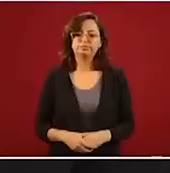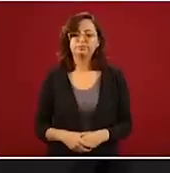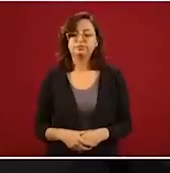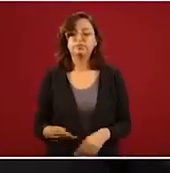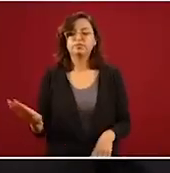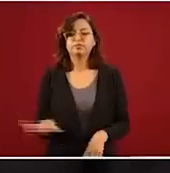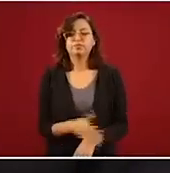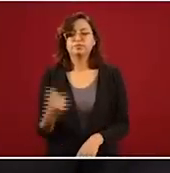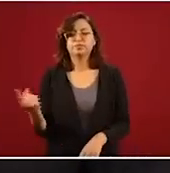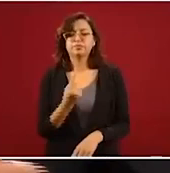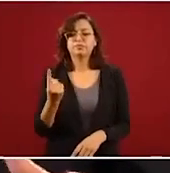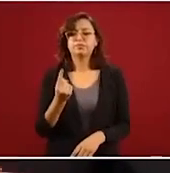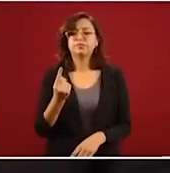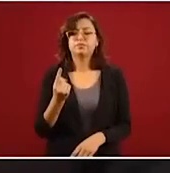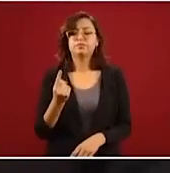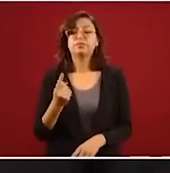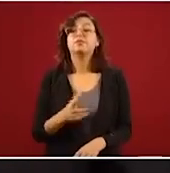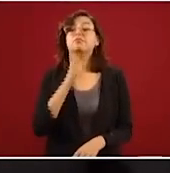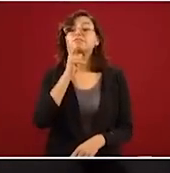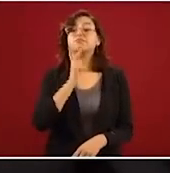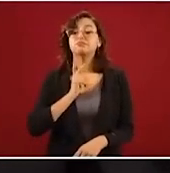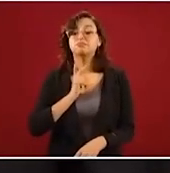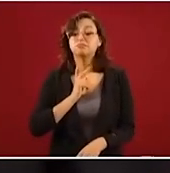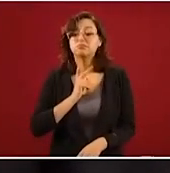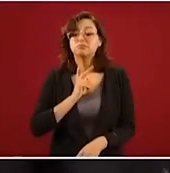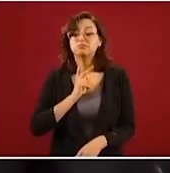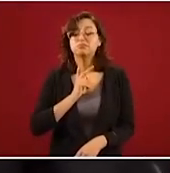porque el petróleo